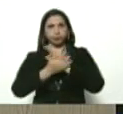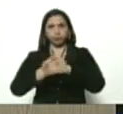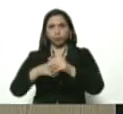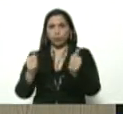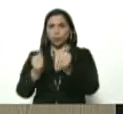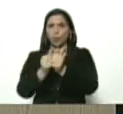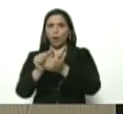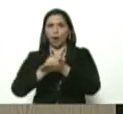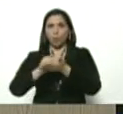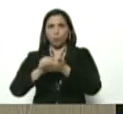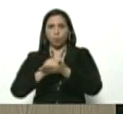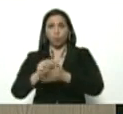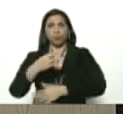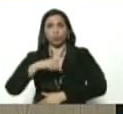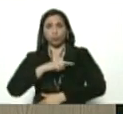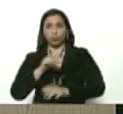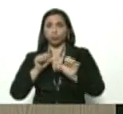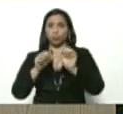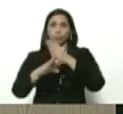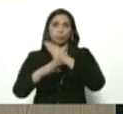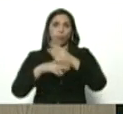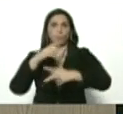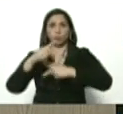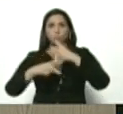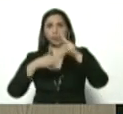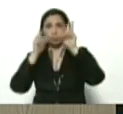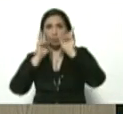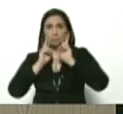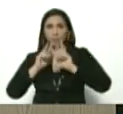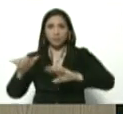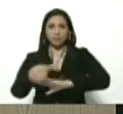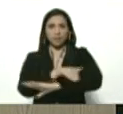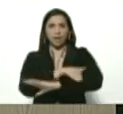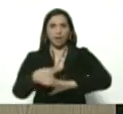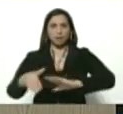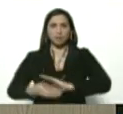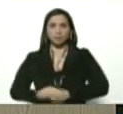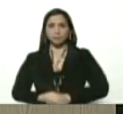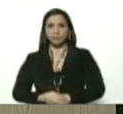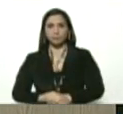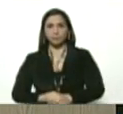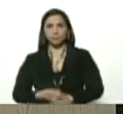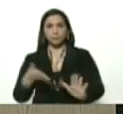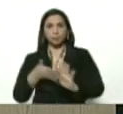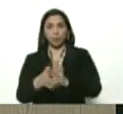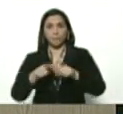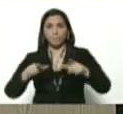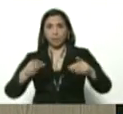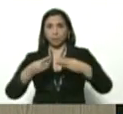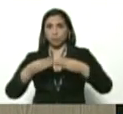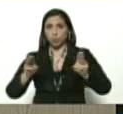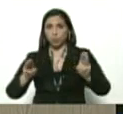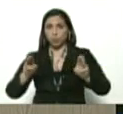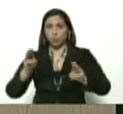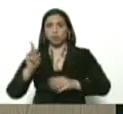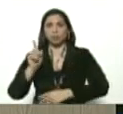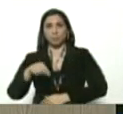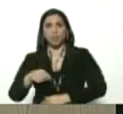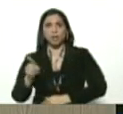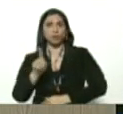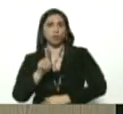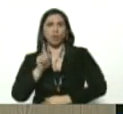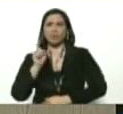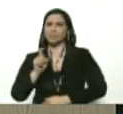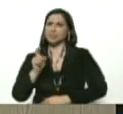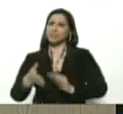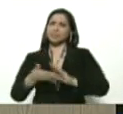jabón nosotros mantenemos el proceso de desinfección en las zonas relacionadas con el espacio público y si no necesita salir